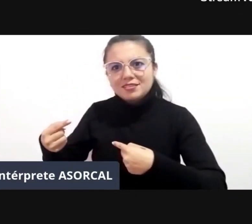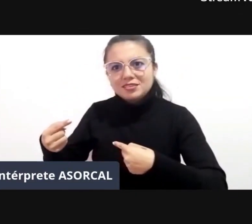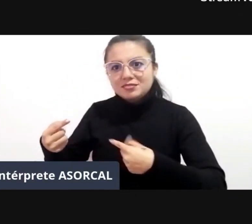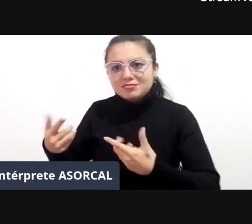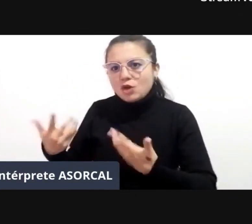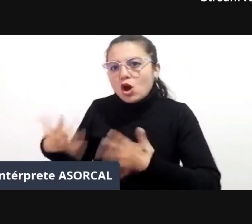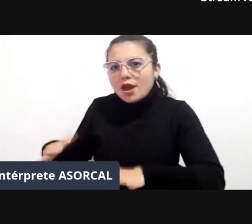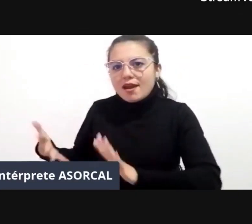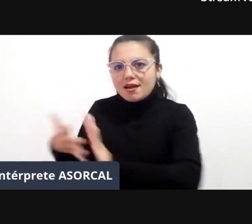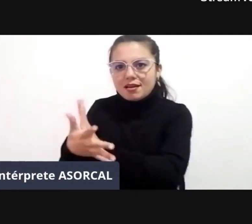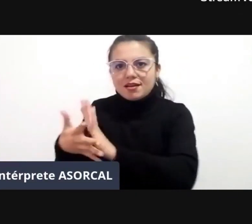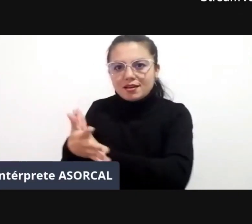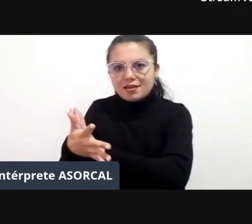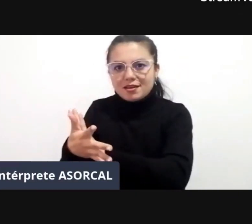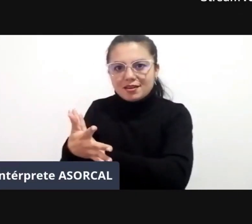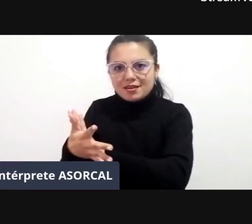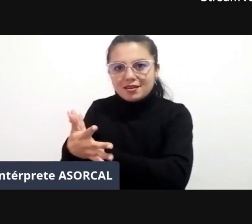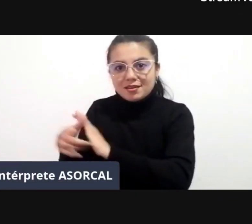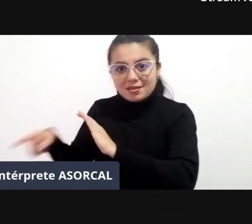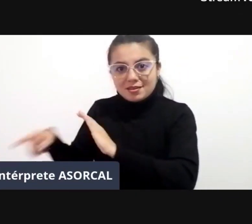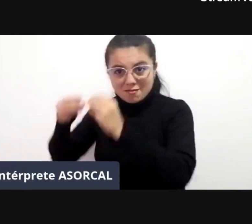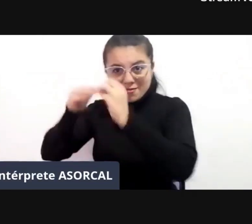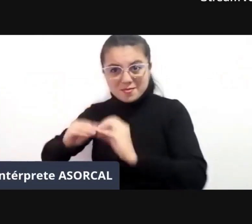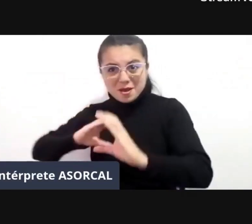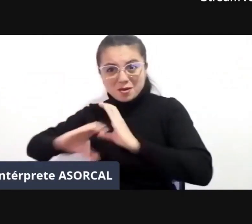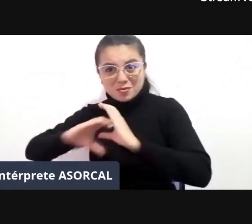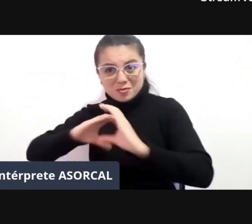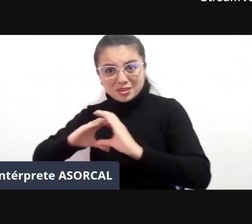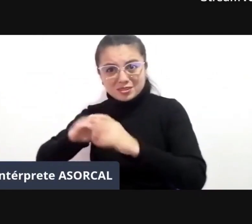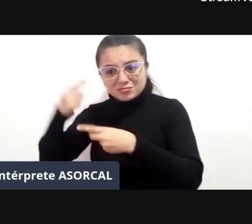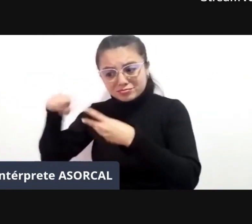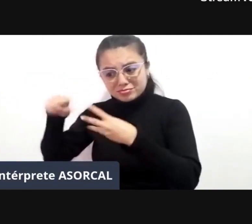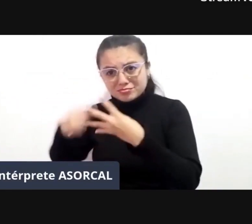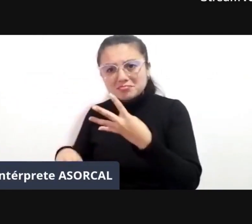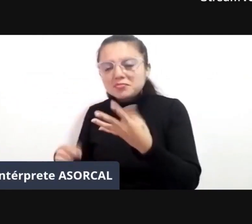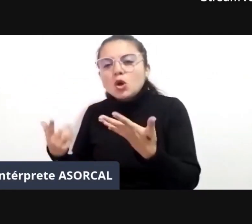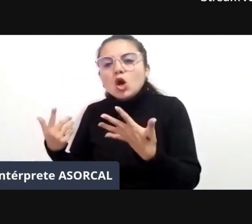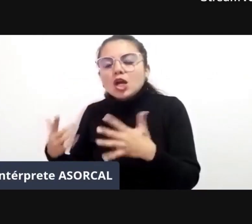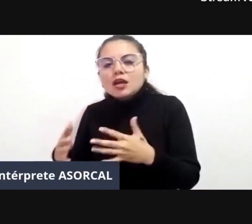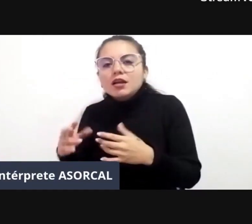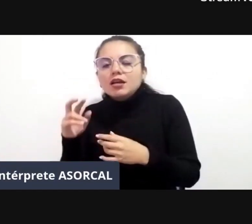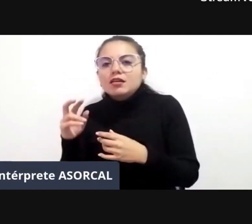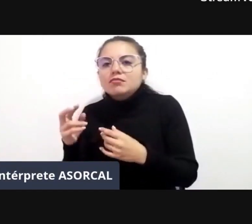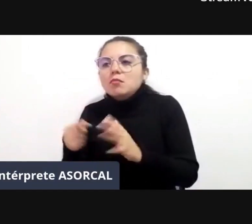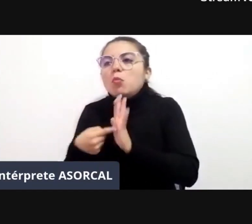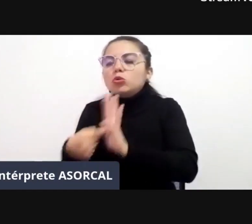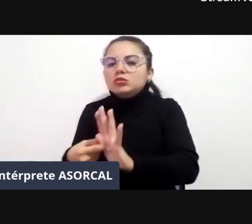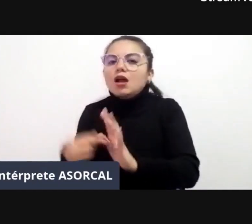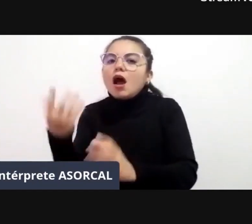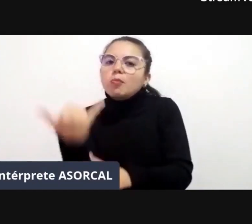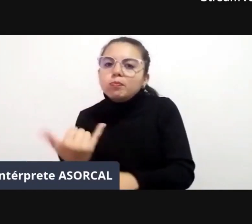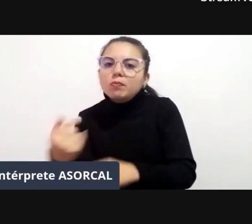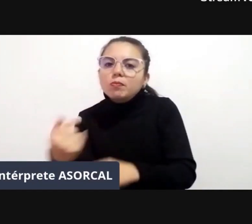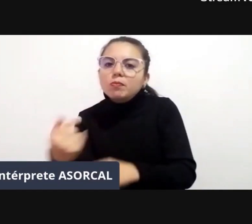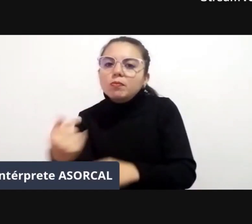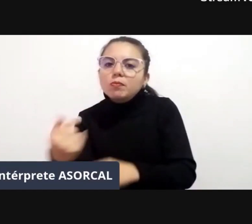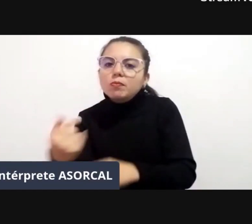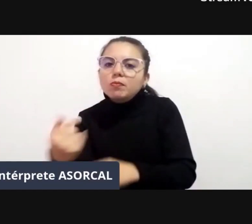del conflicto que se veía venir. Optaron por hacer de altavoces del discurso